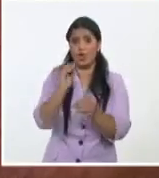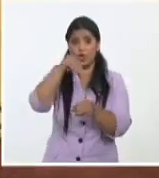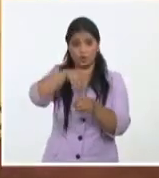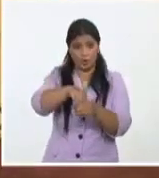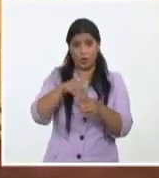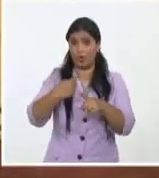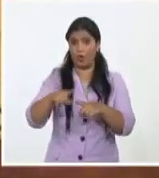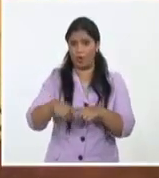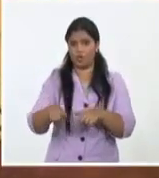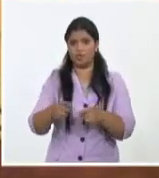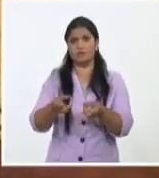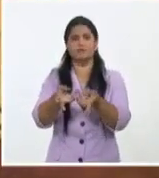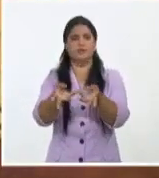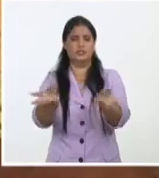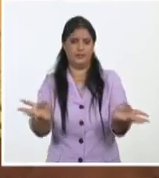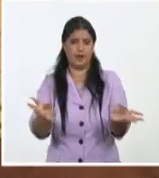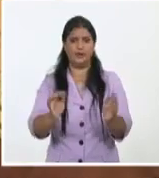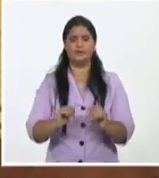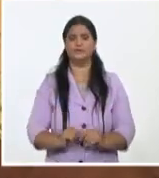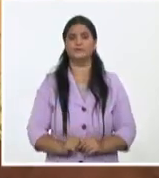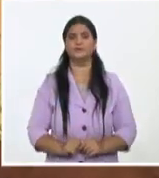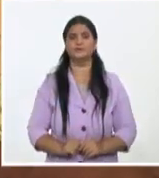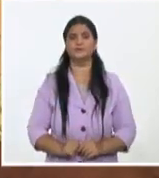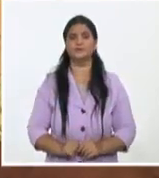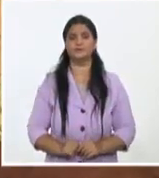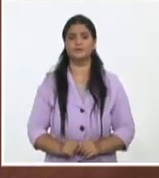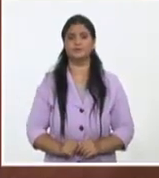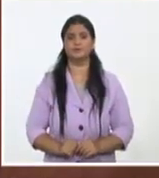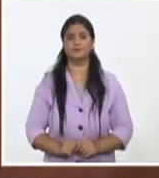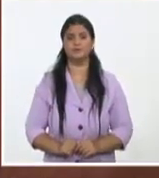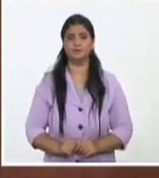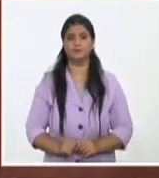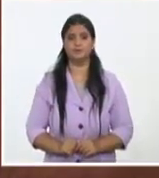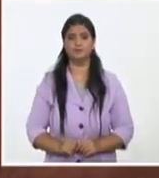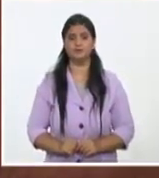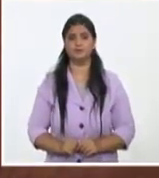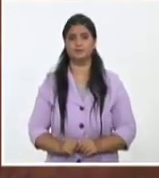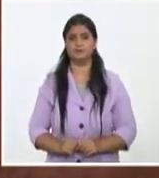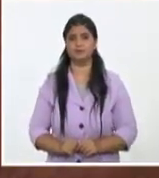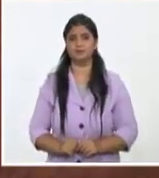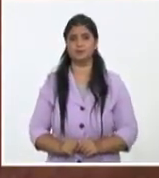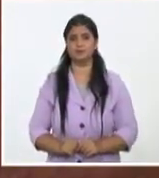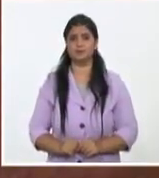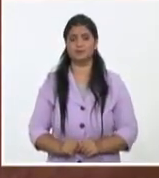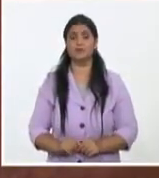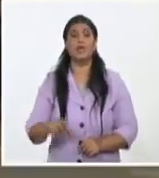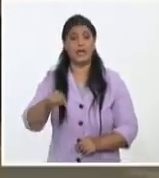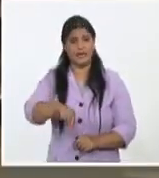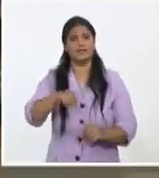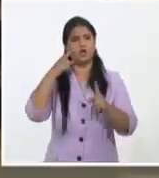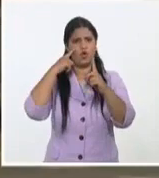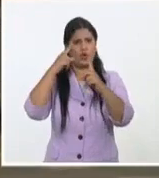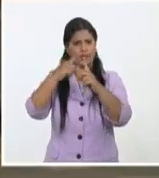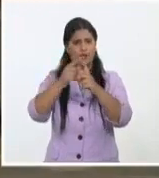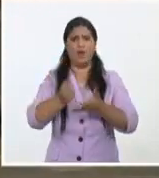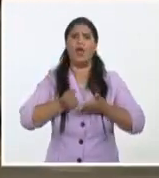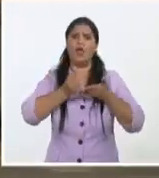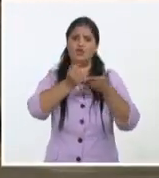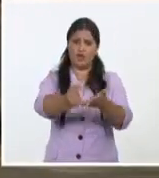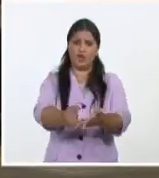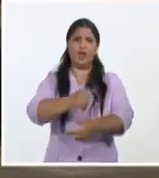esos excedentes de vacunas, COVAX está pidiendo que se los donen para poder distribuir entre los países. Pero,